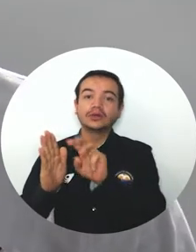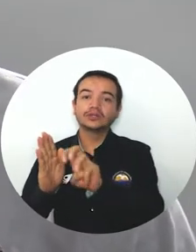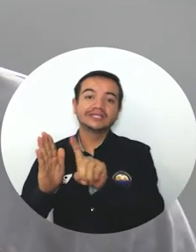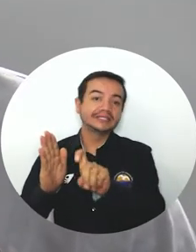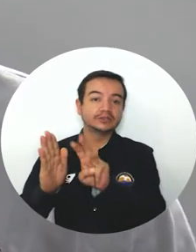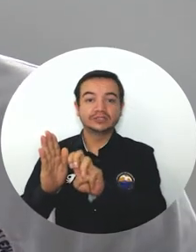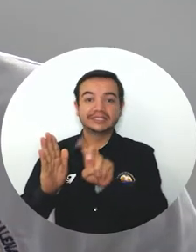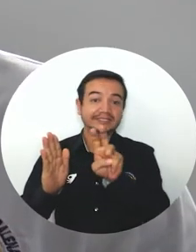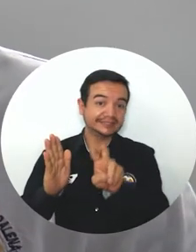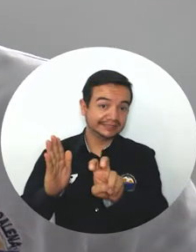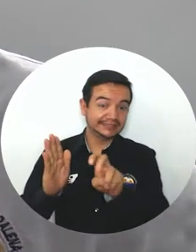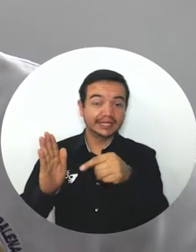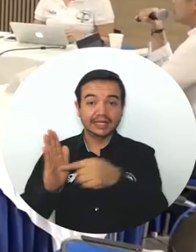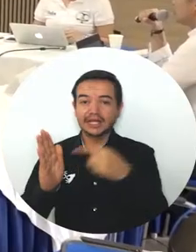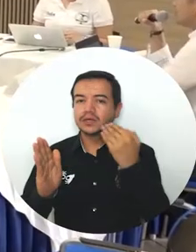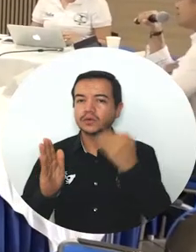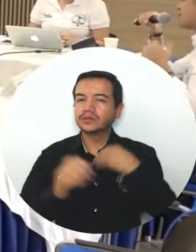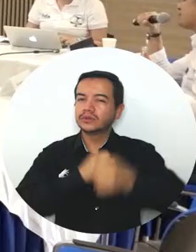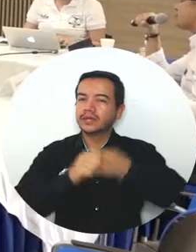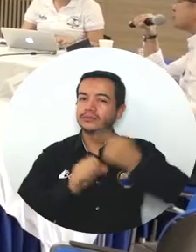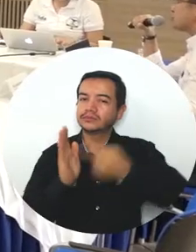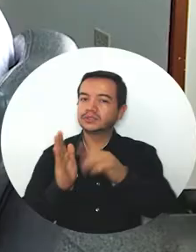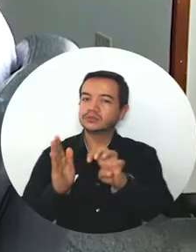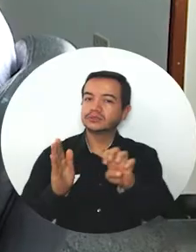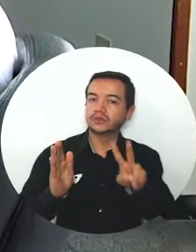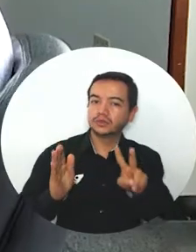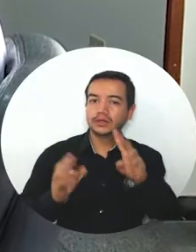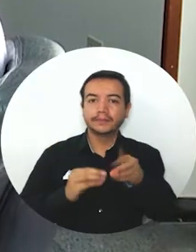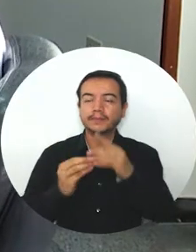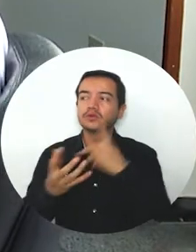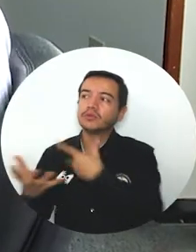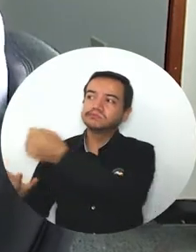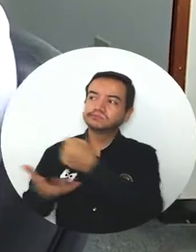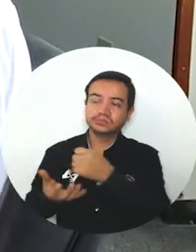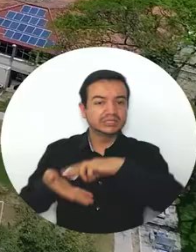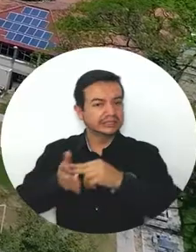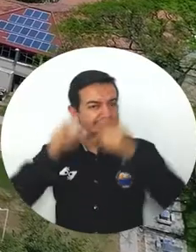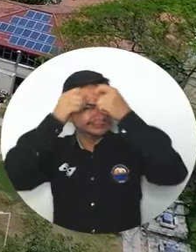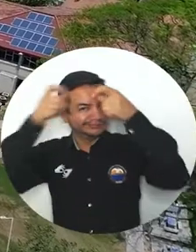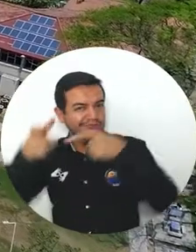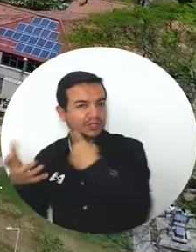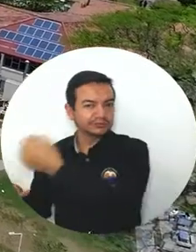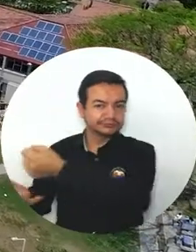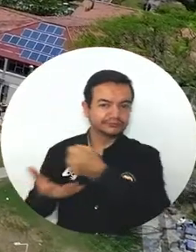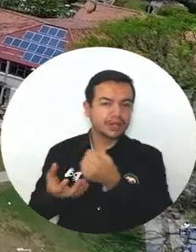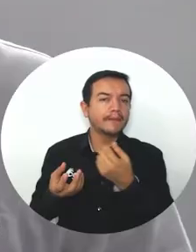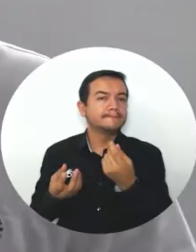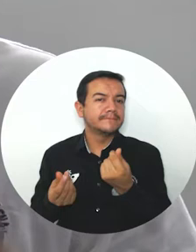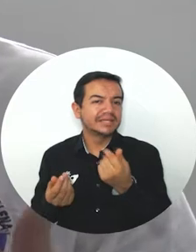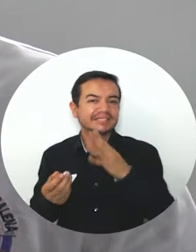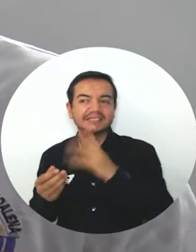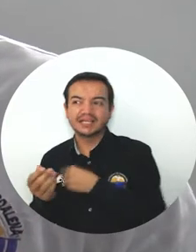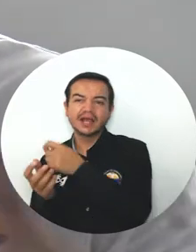año 1992 y que define la forma de transferir los recursos a las universidades. Es decir, el Estado transfiere a las universidades